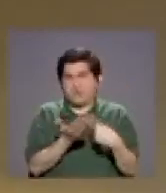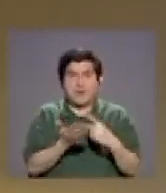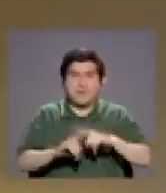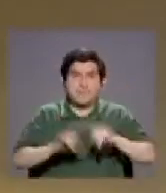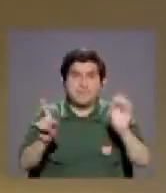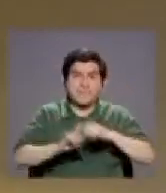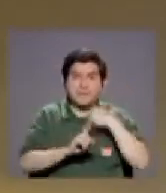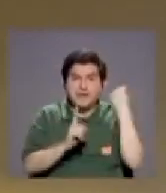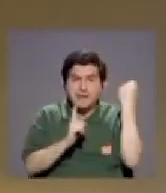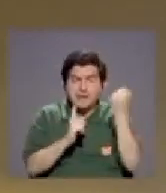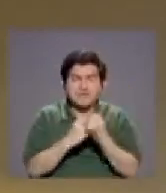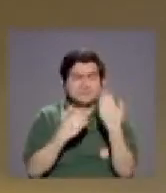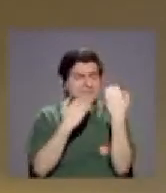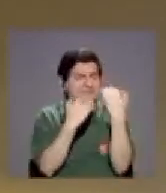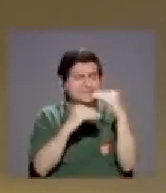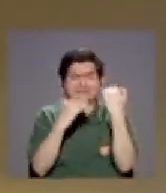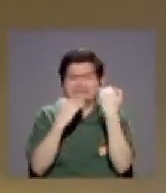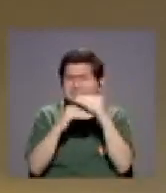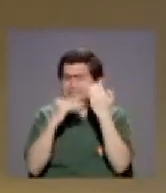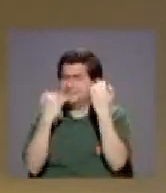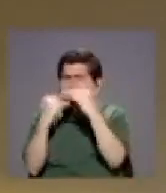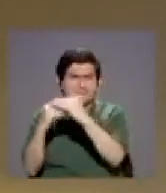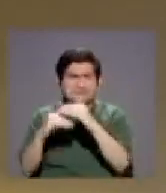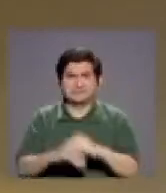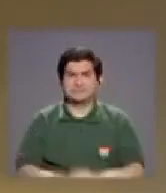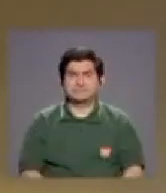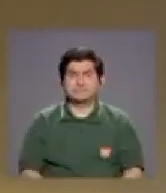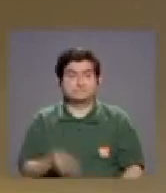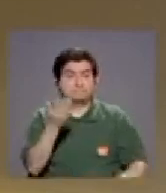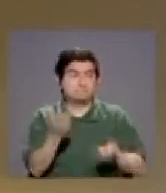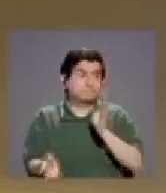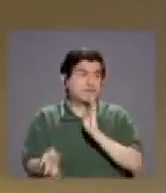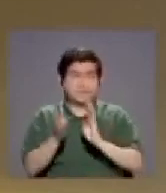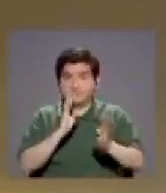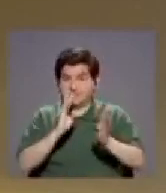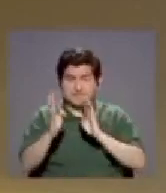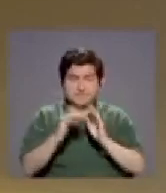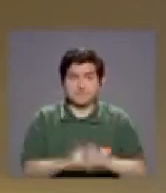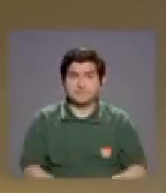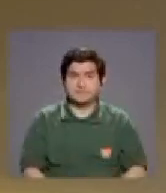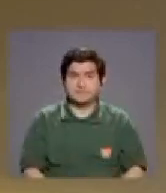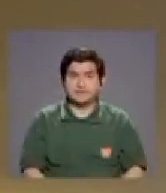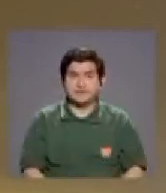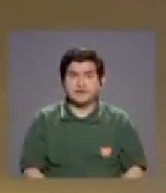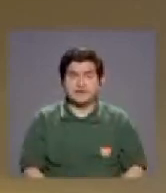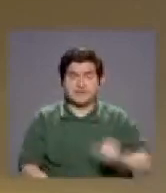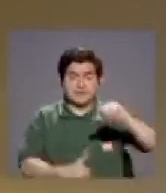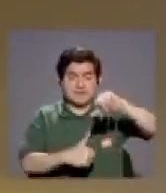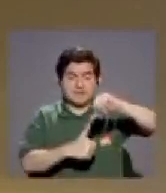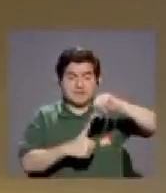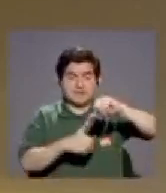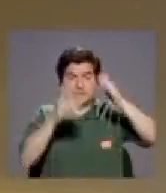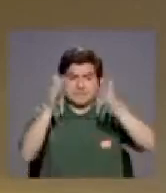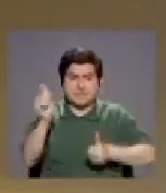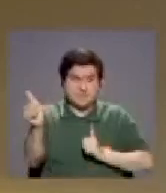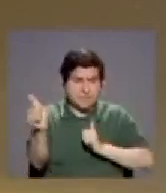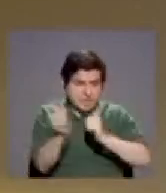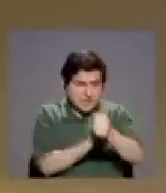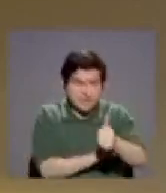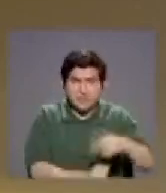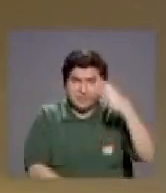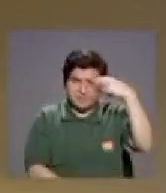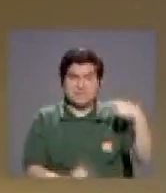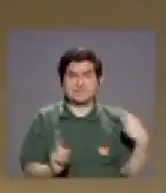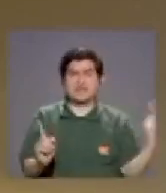condiciones muy limitadas. Podría hablarse de los centroamericanos que cruzan México y van hacia el